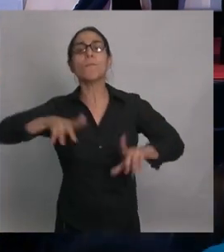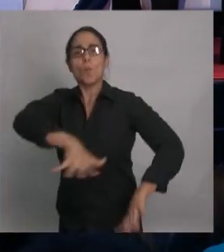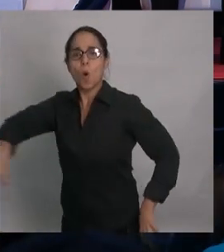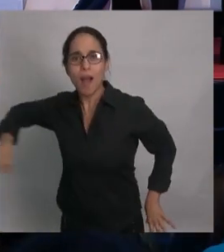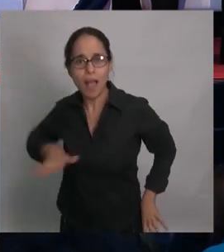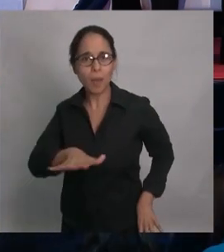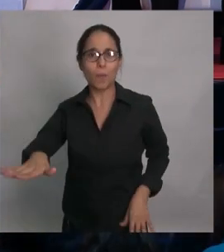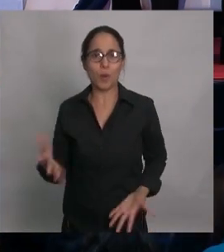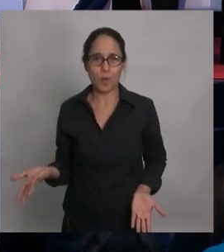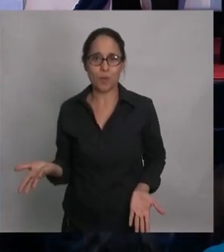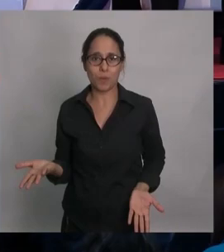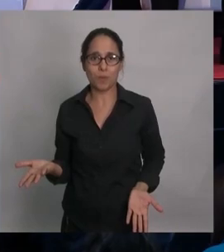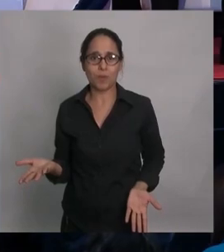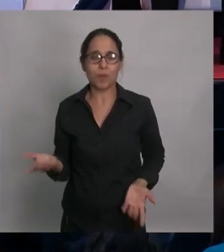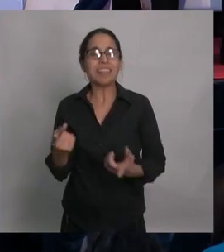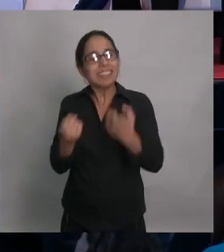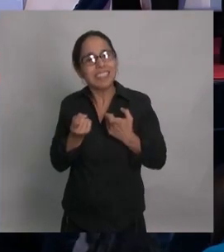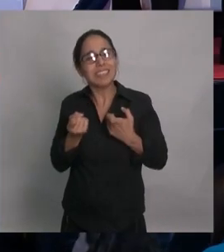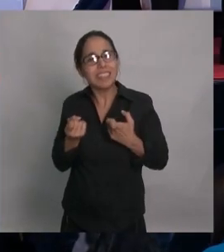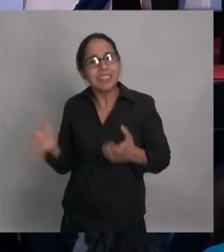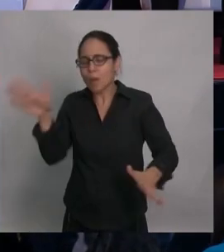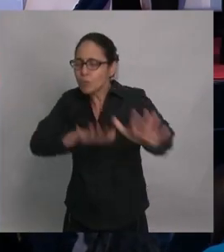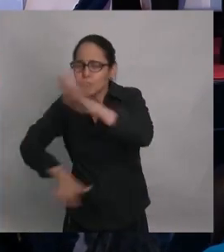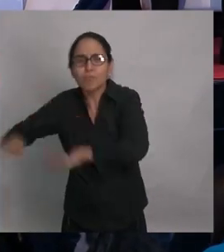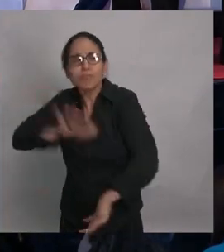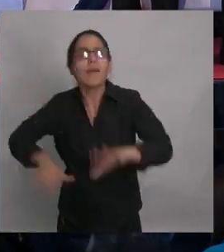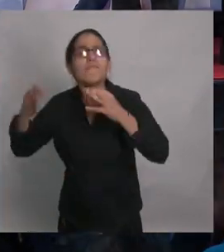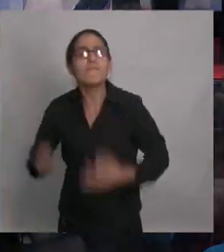sin la organización de las bases sociales,